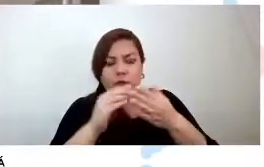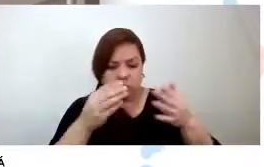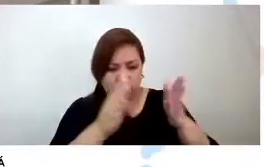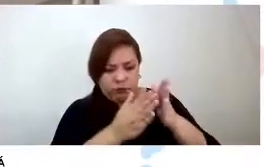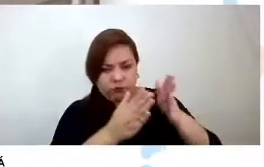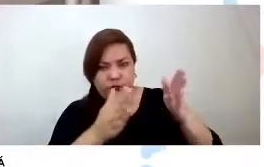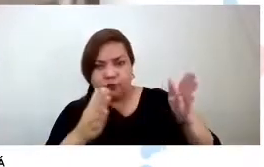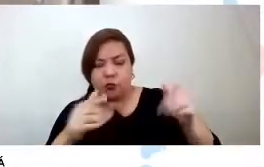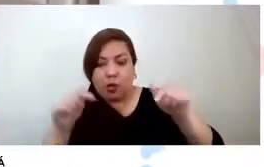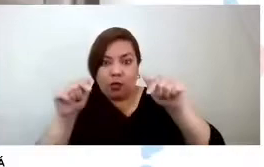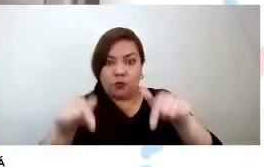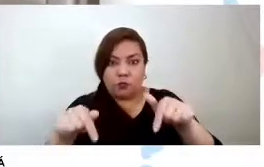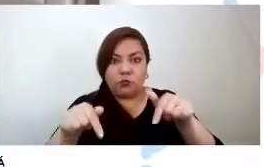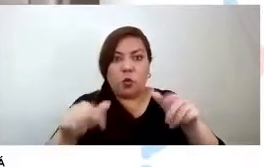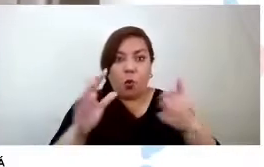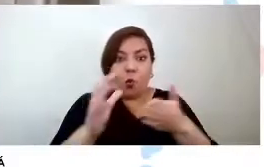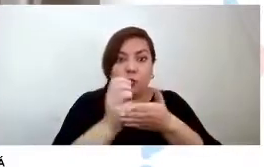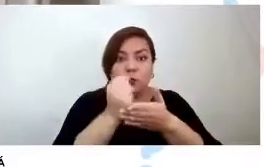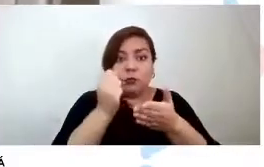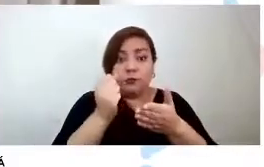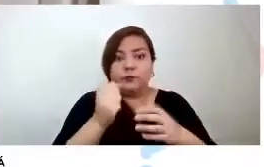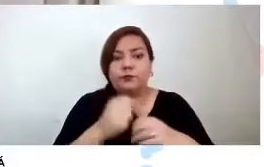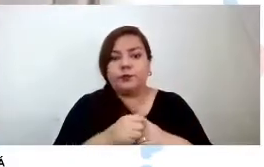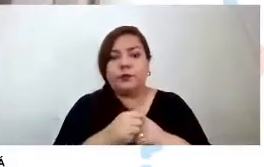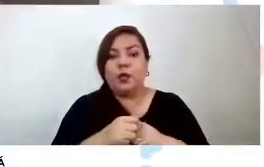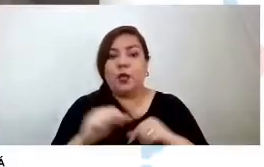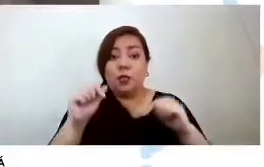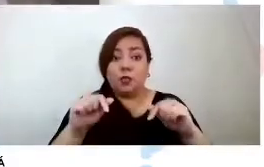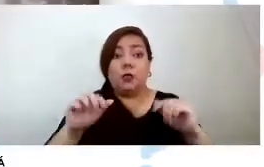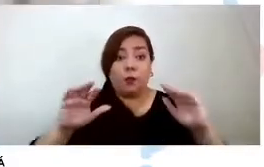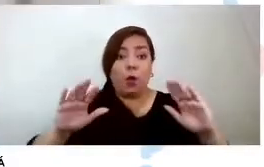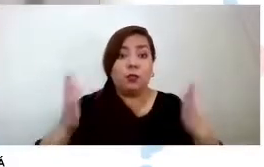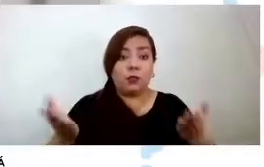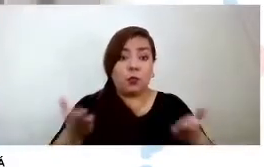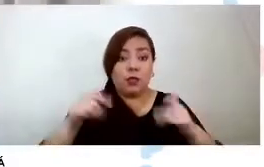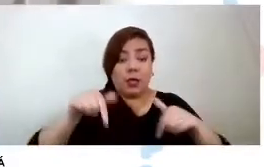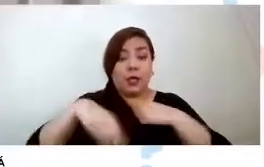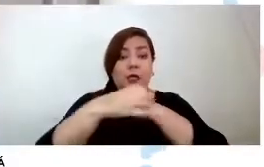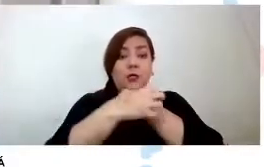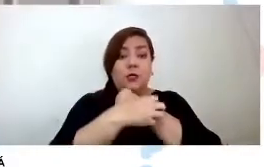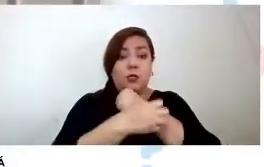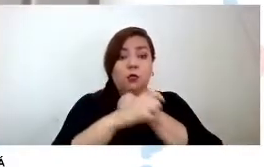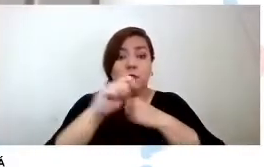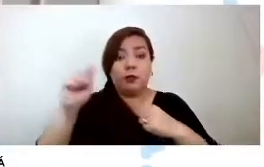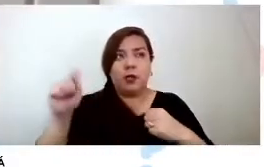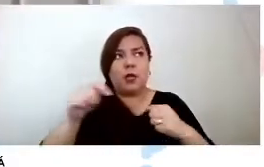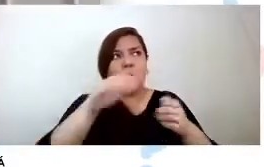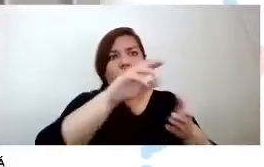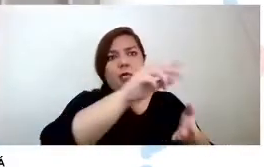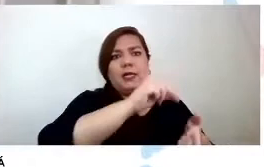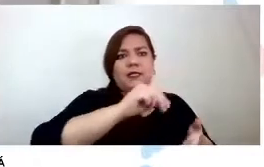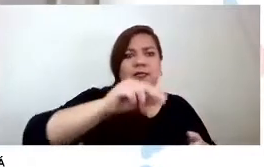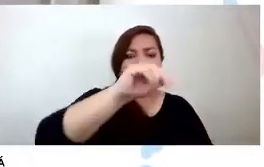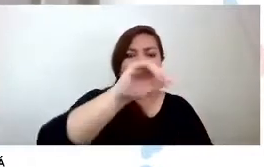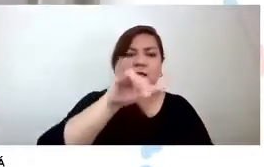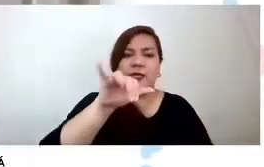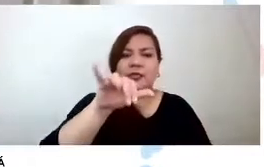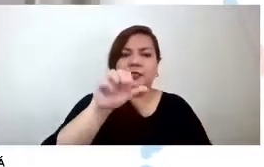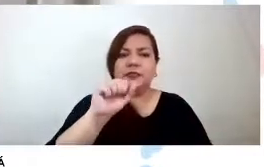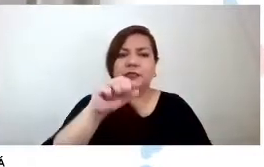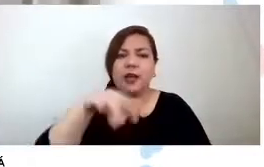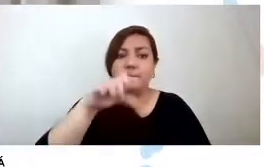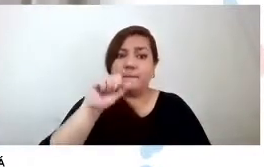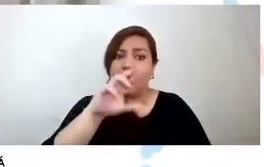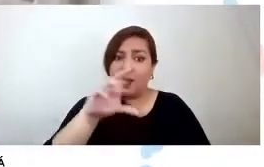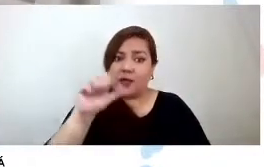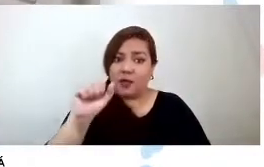sí tenemos hasta la actualidad en la región de Tarapacá, en el Salar de Yamara, que es uno de los 3 o